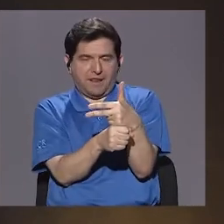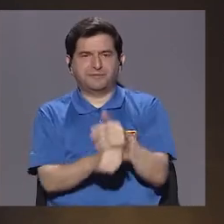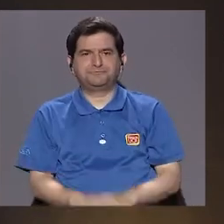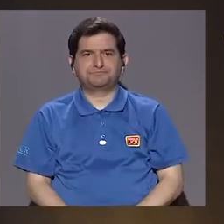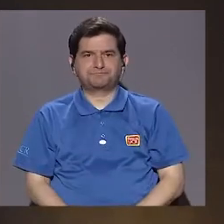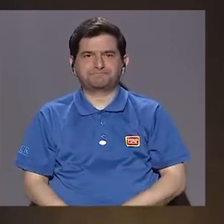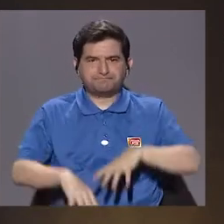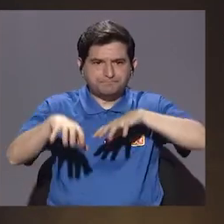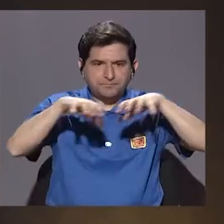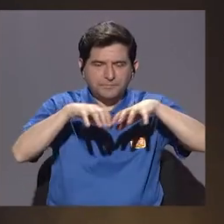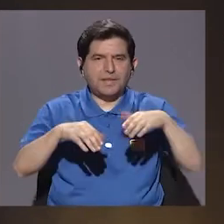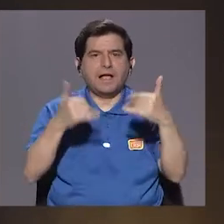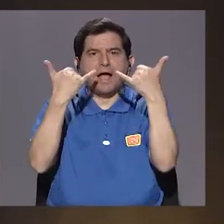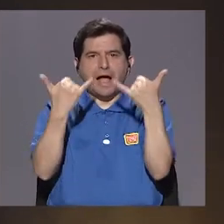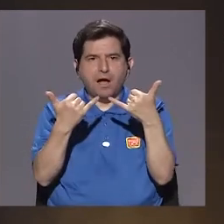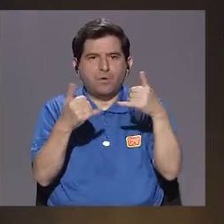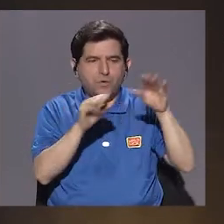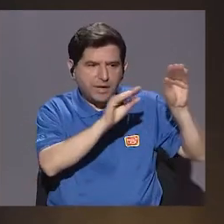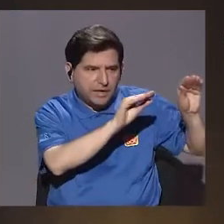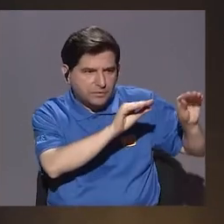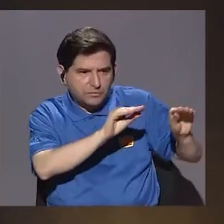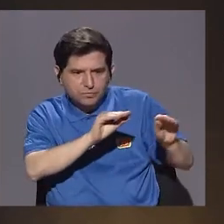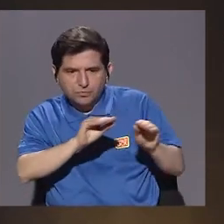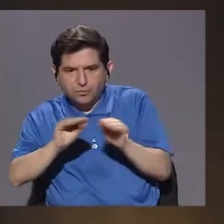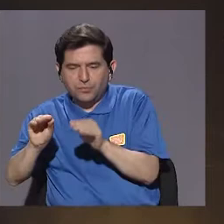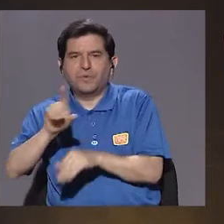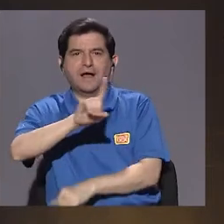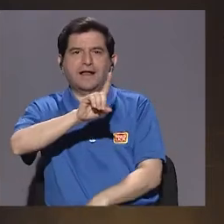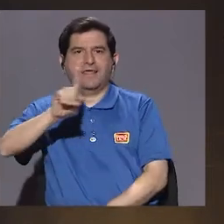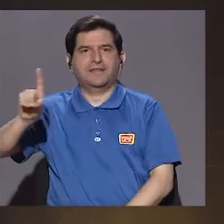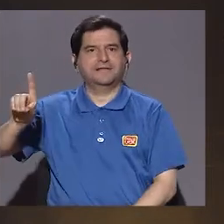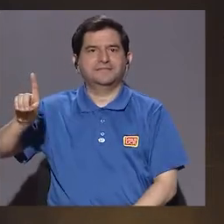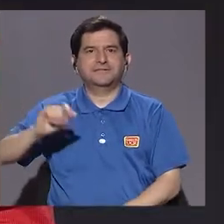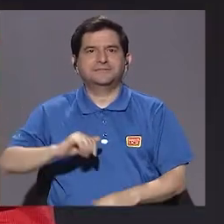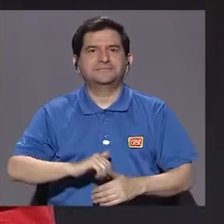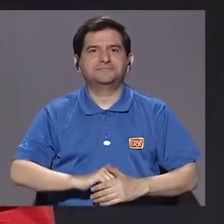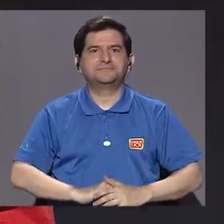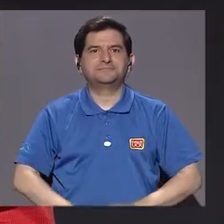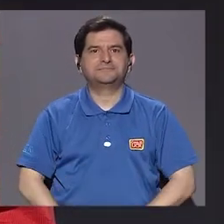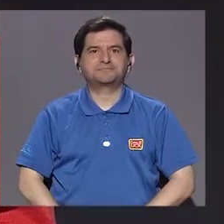péndulo nuevamente viene hacia la derecha